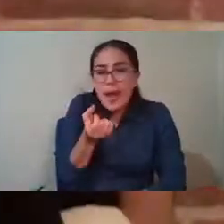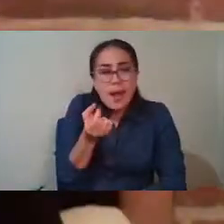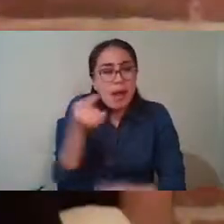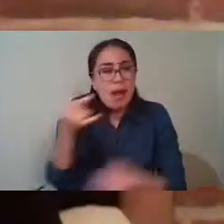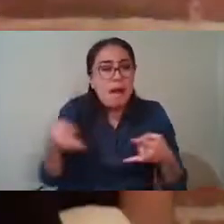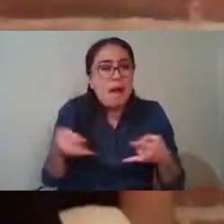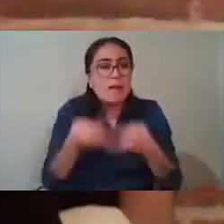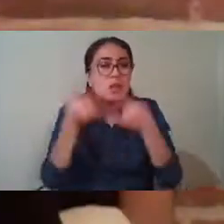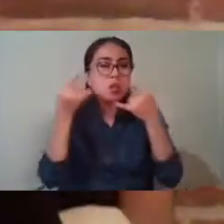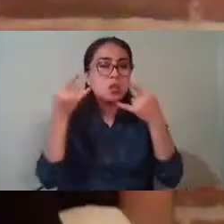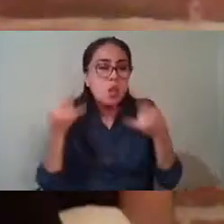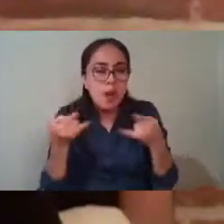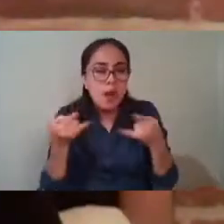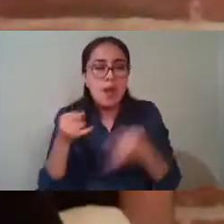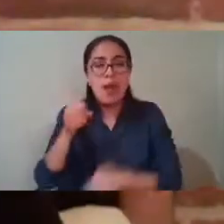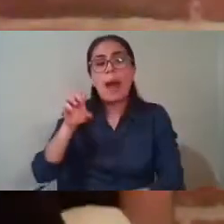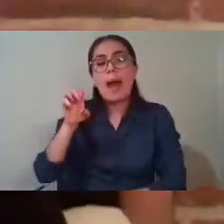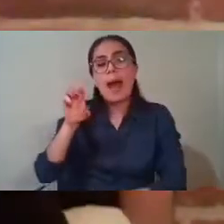Graves.